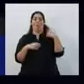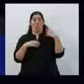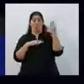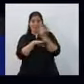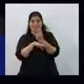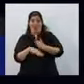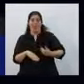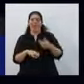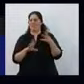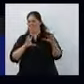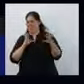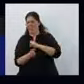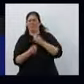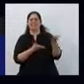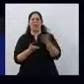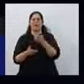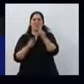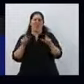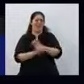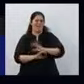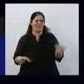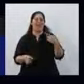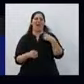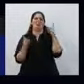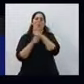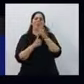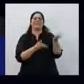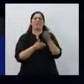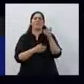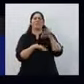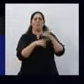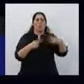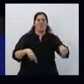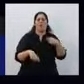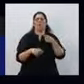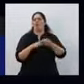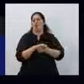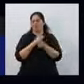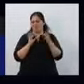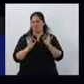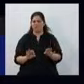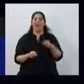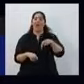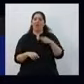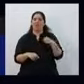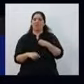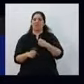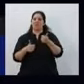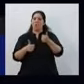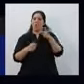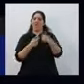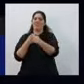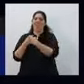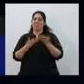mal mal servicio de los afiliados problemas con los prestadores y una cueva de corrupción hoy una alta satisfacción de los